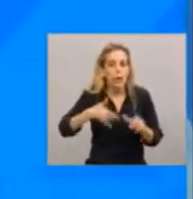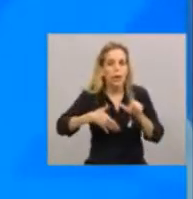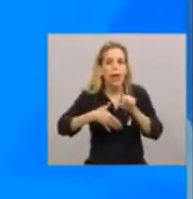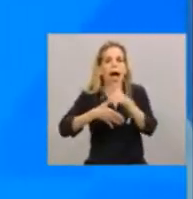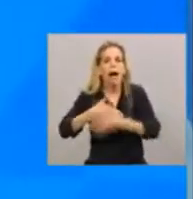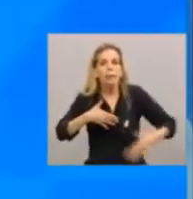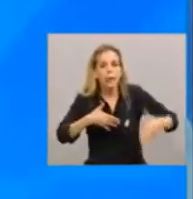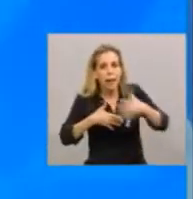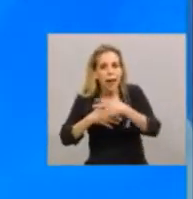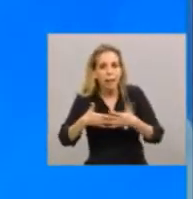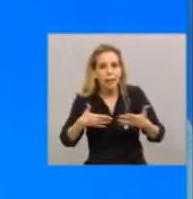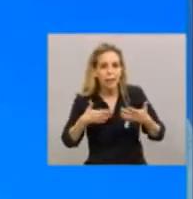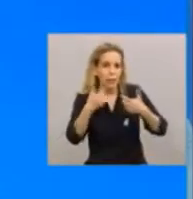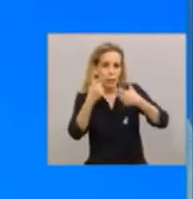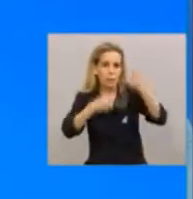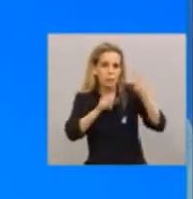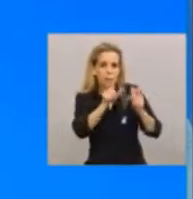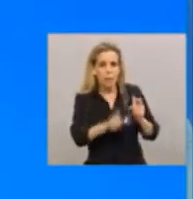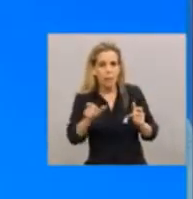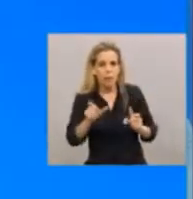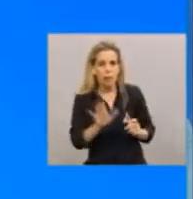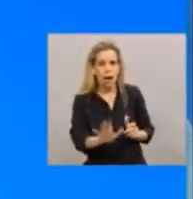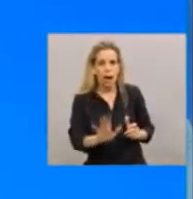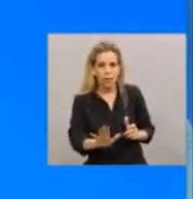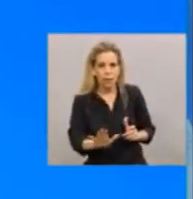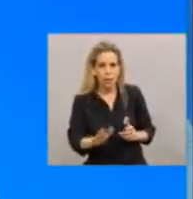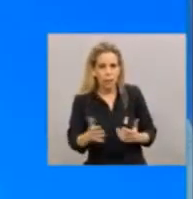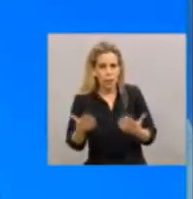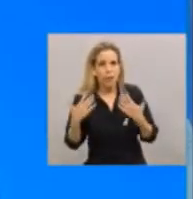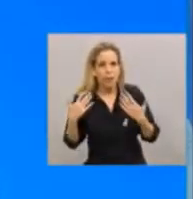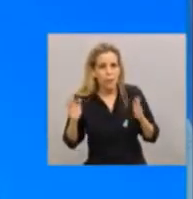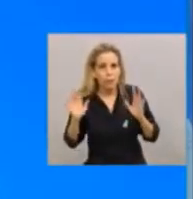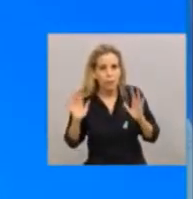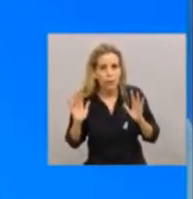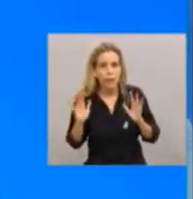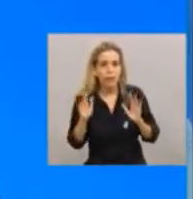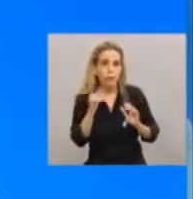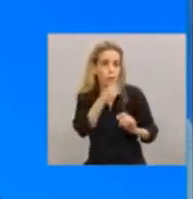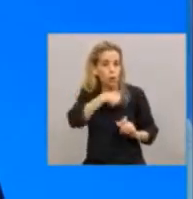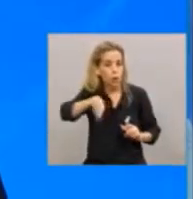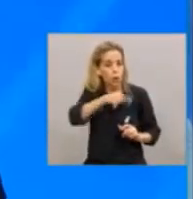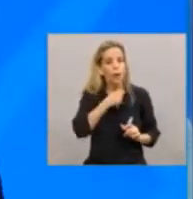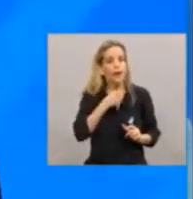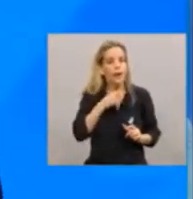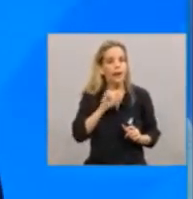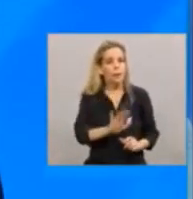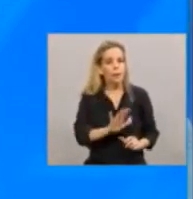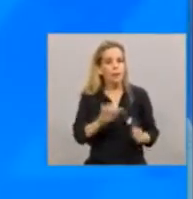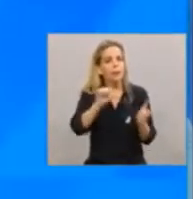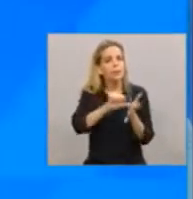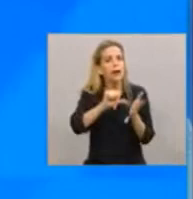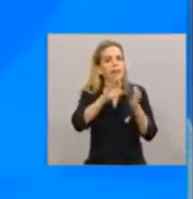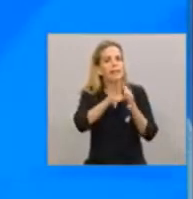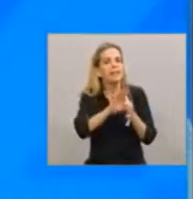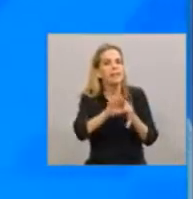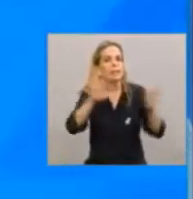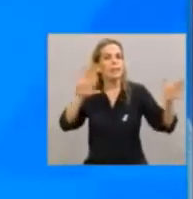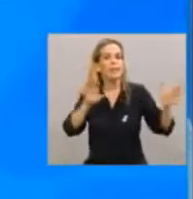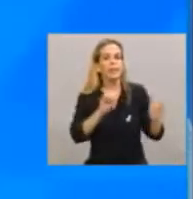hicieron posible que no que seamos un país independiente que se llame argentina